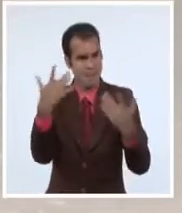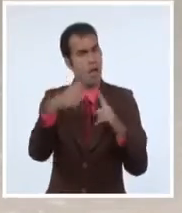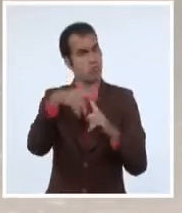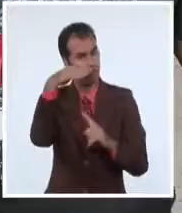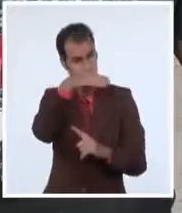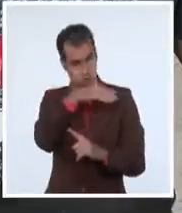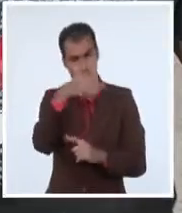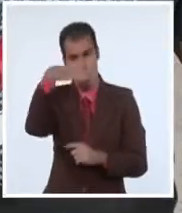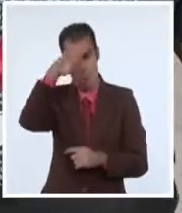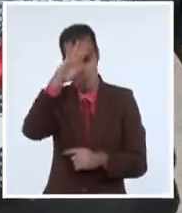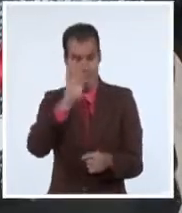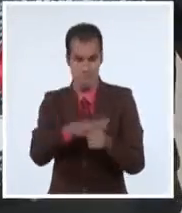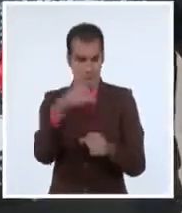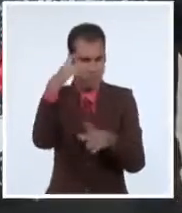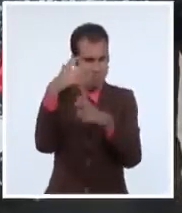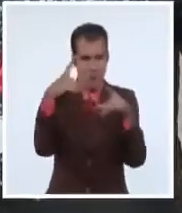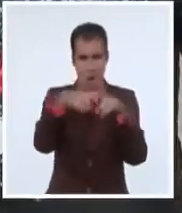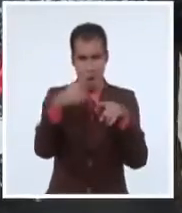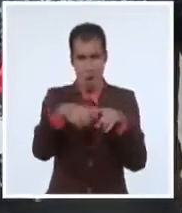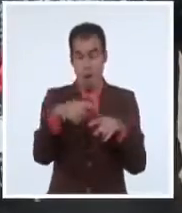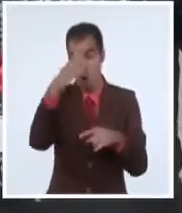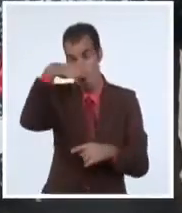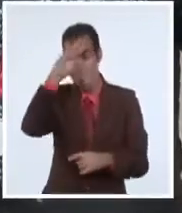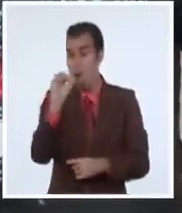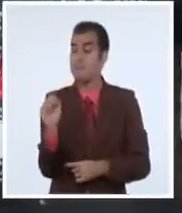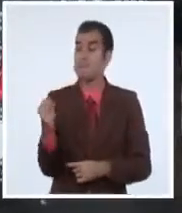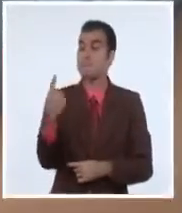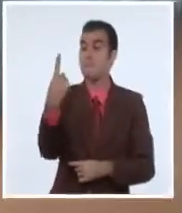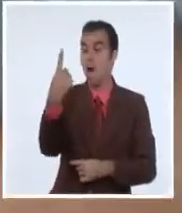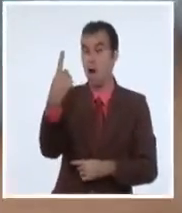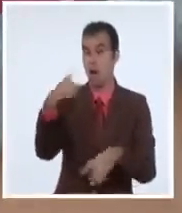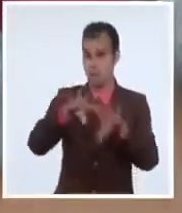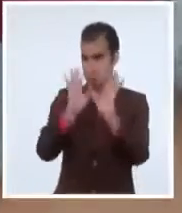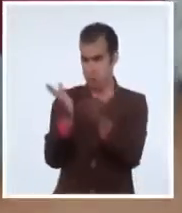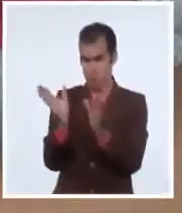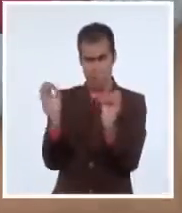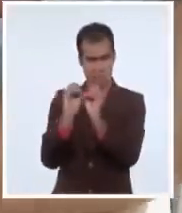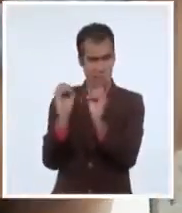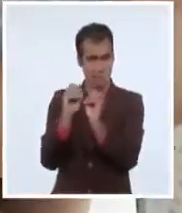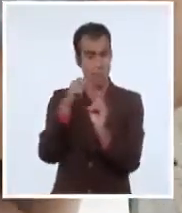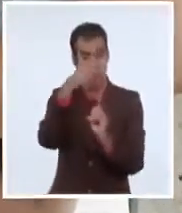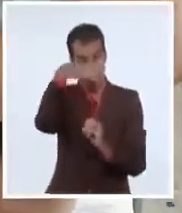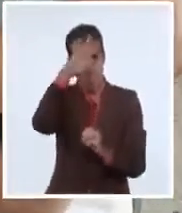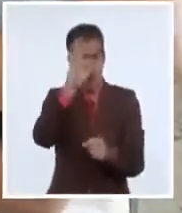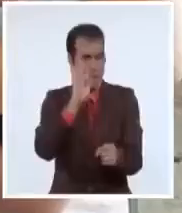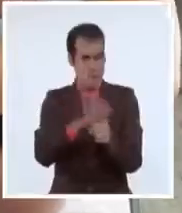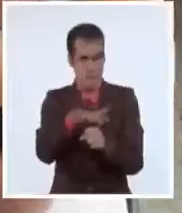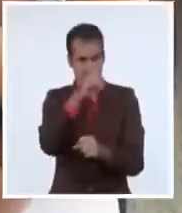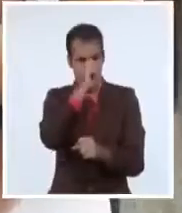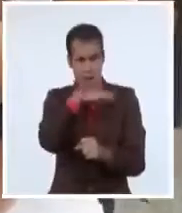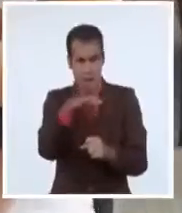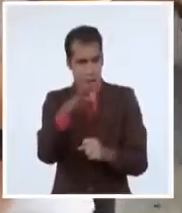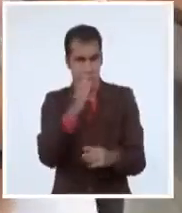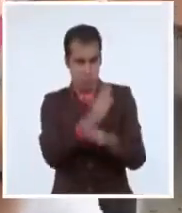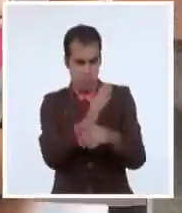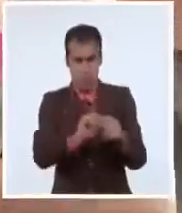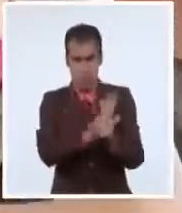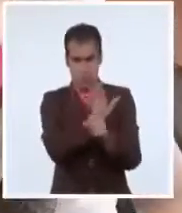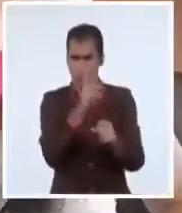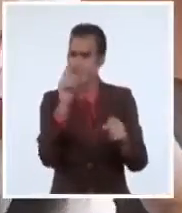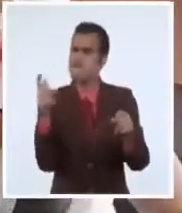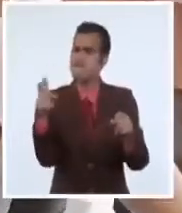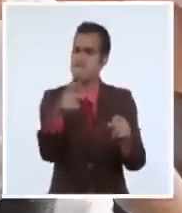que convierte a nuestra nación en el primer país del mundo en lanzar una campaña de vacunación masiva contra el nuevo coronavirus en